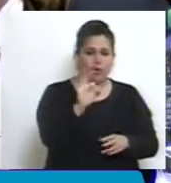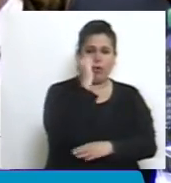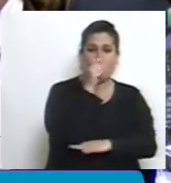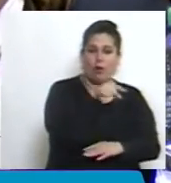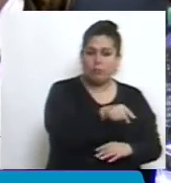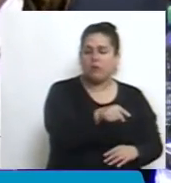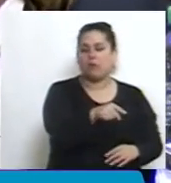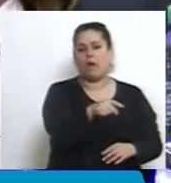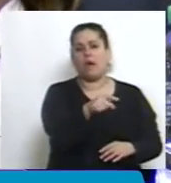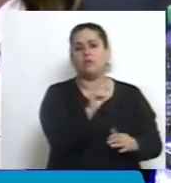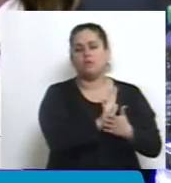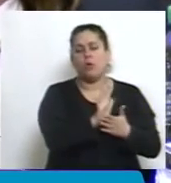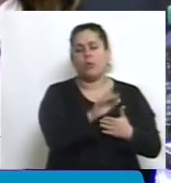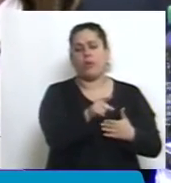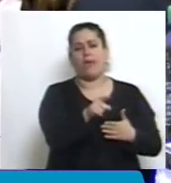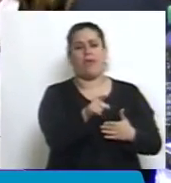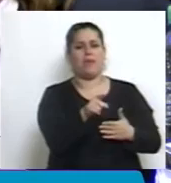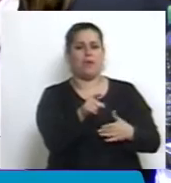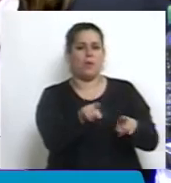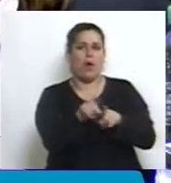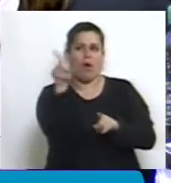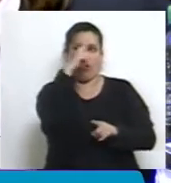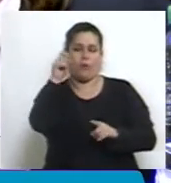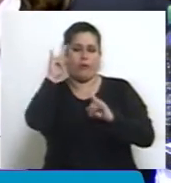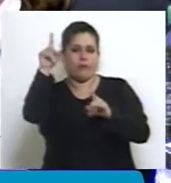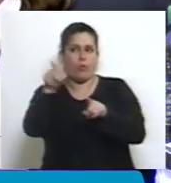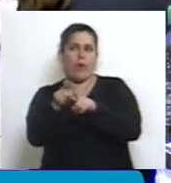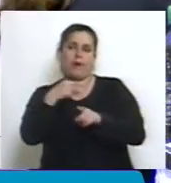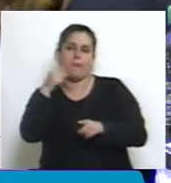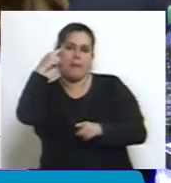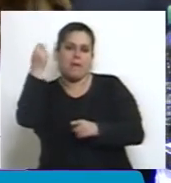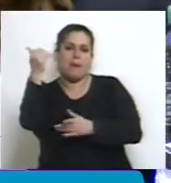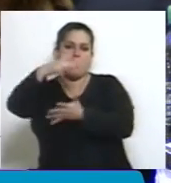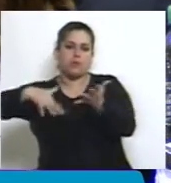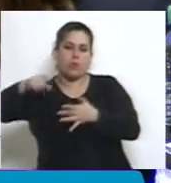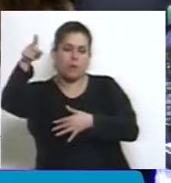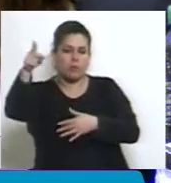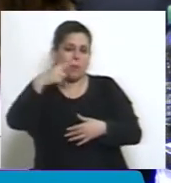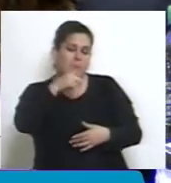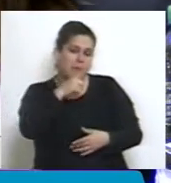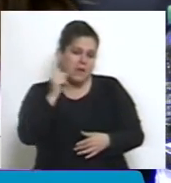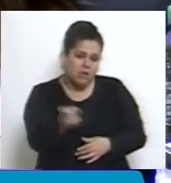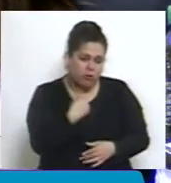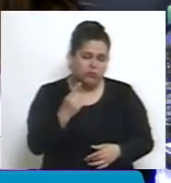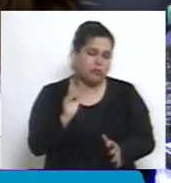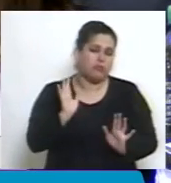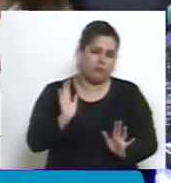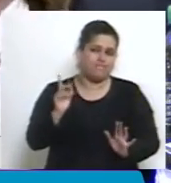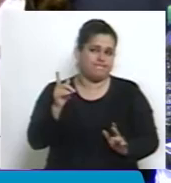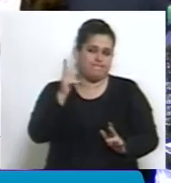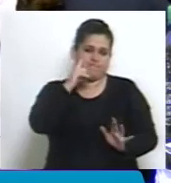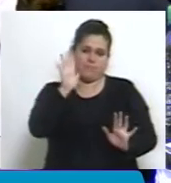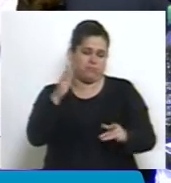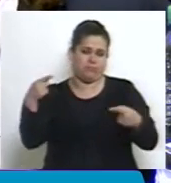macroeconómicas que toma el gobierno para presupuestar son absolutamente fuera de